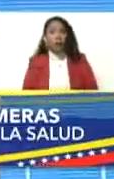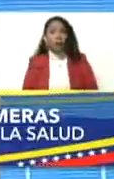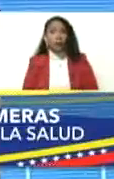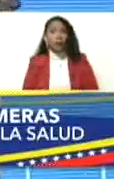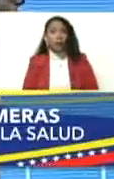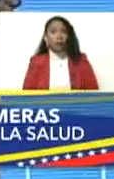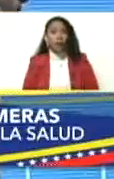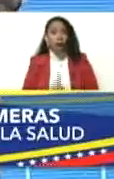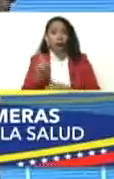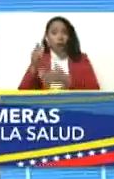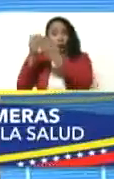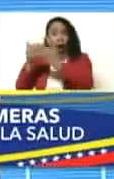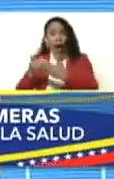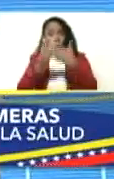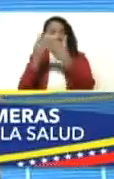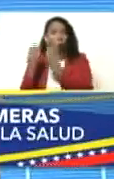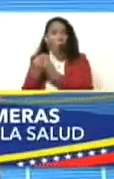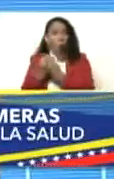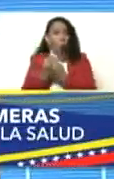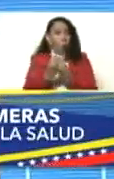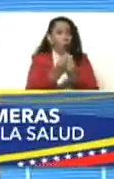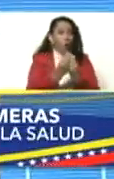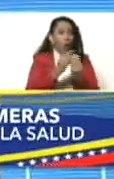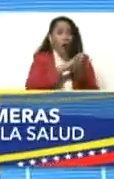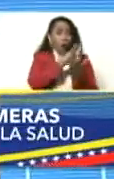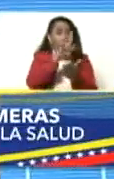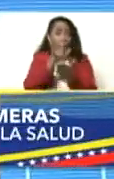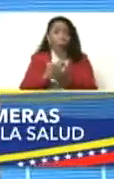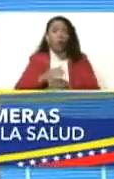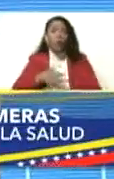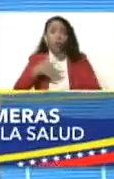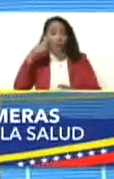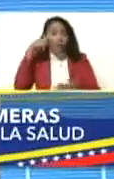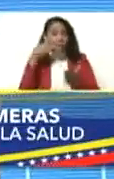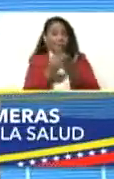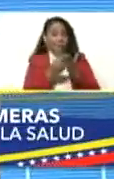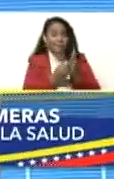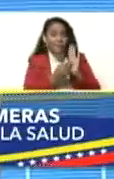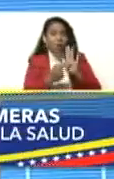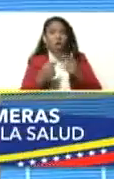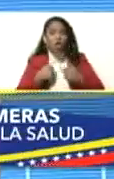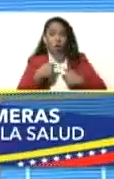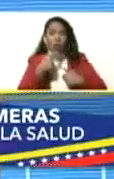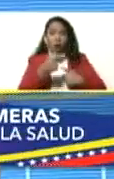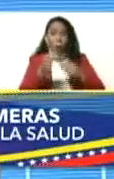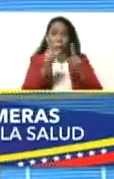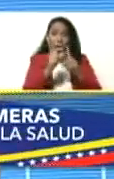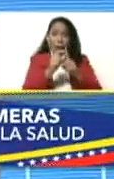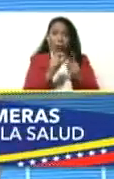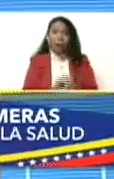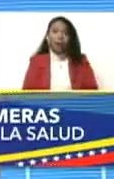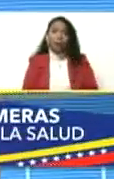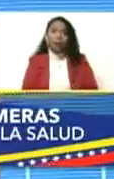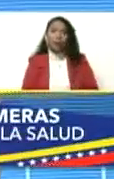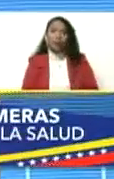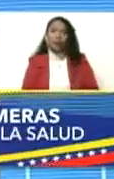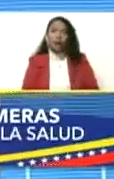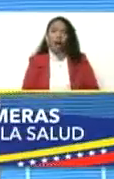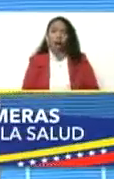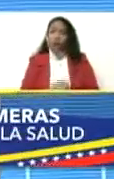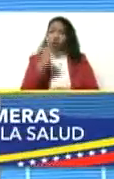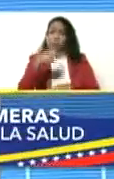Y es que solo aquellos que nos acompañaron en este viaje pueden dar fe de lo que estoy diciendo. Y es que no solo es el tiempo que le debes dedicar